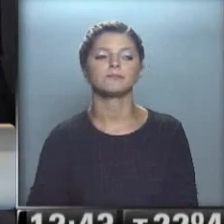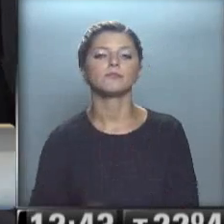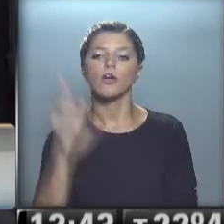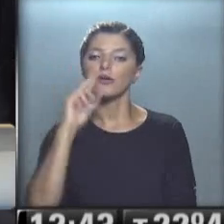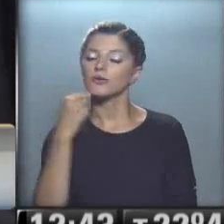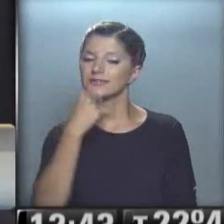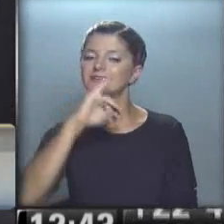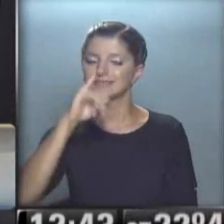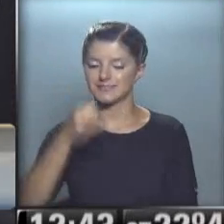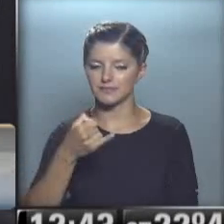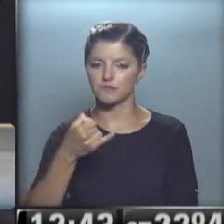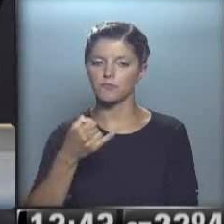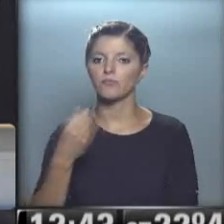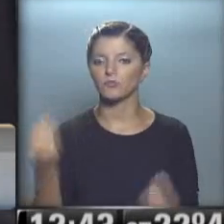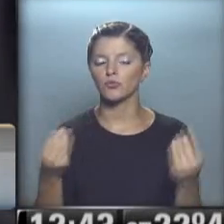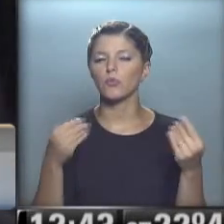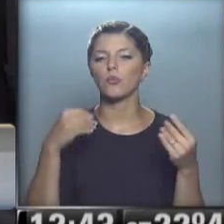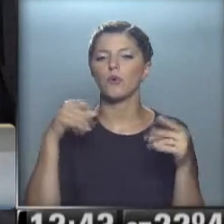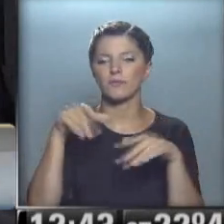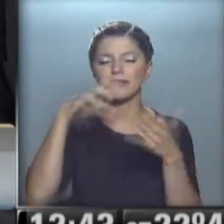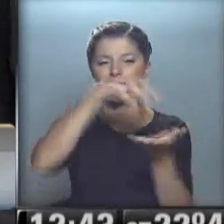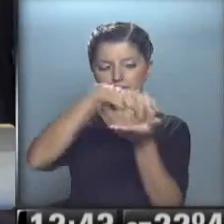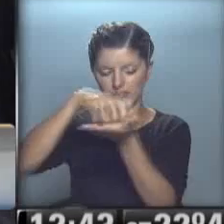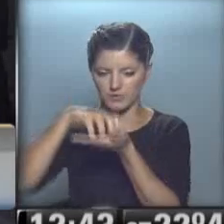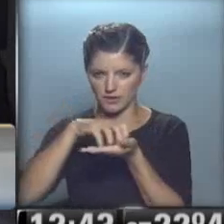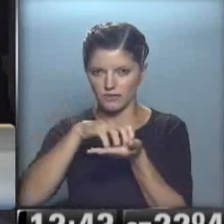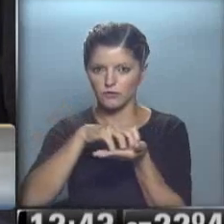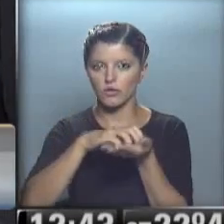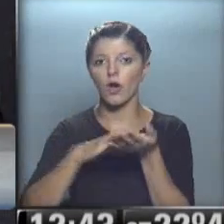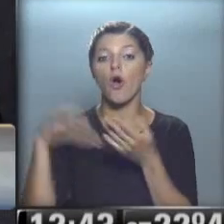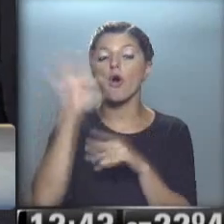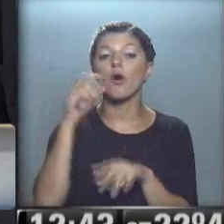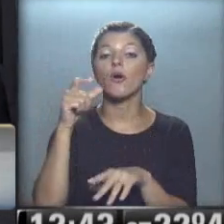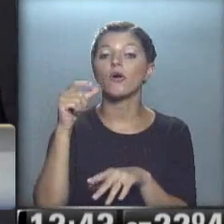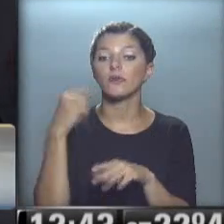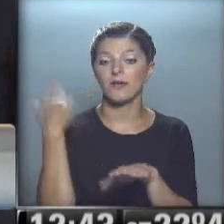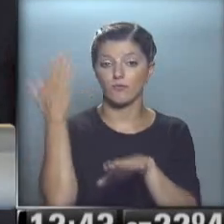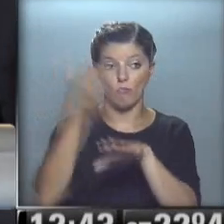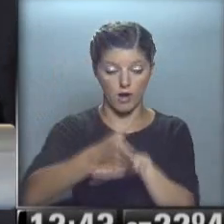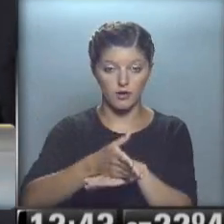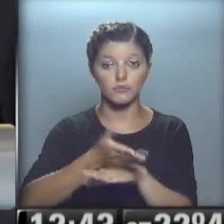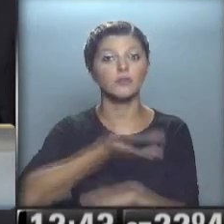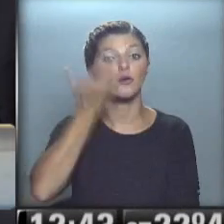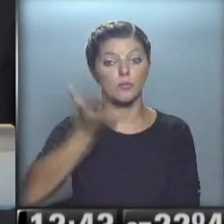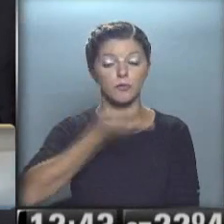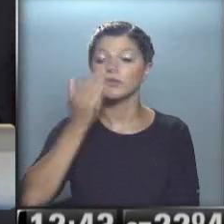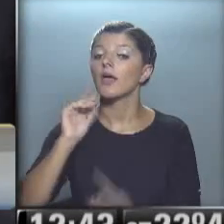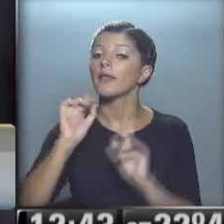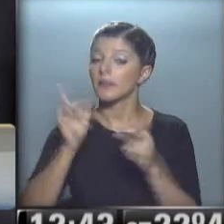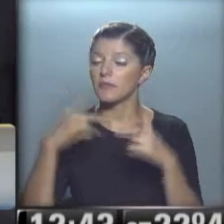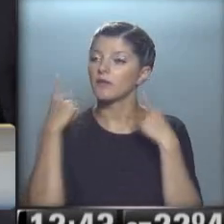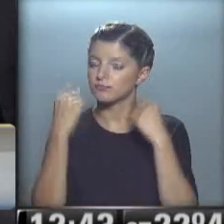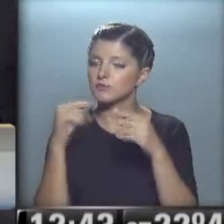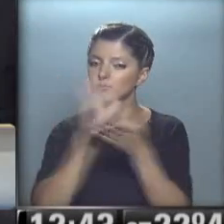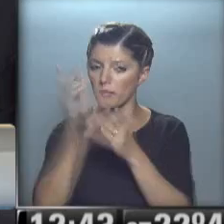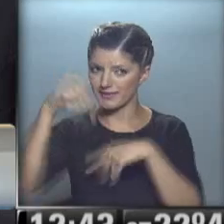mucha digamos dentro de las delegaciones y y Quienes participaron de de algunos foros y debates hubo muchas reflexiones